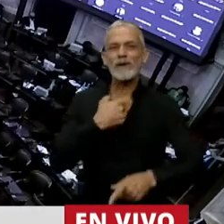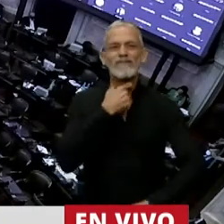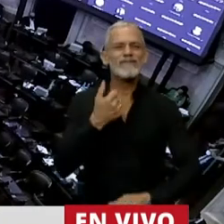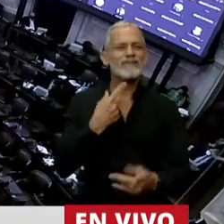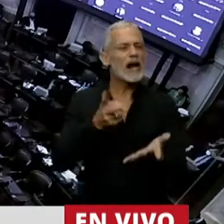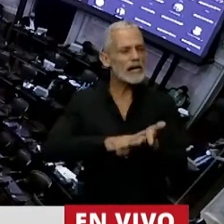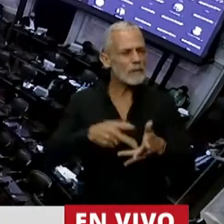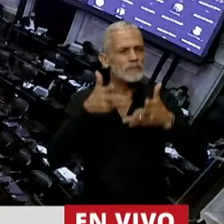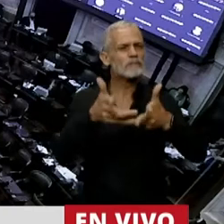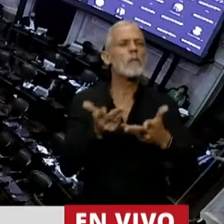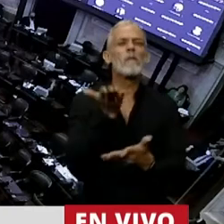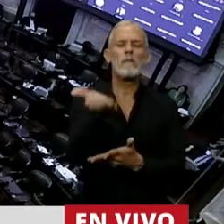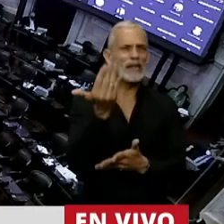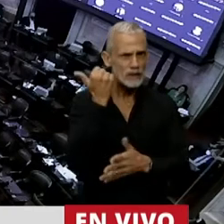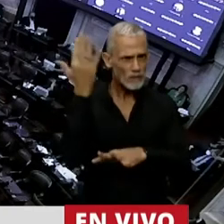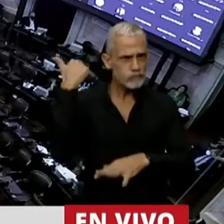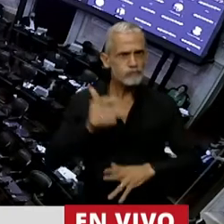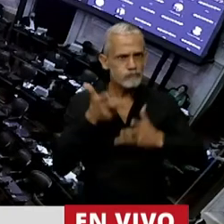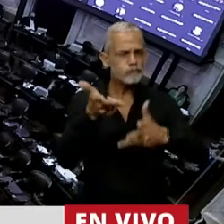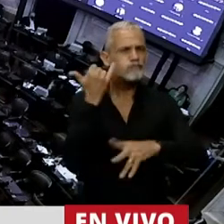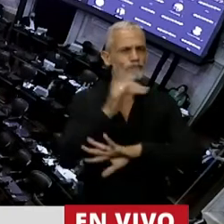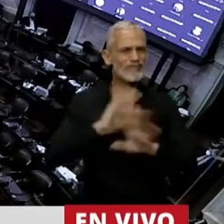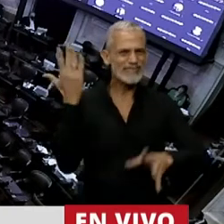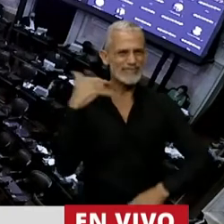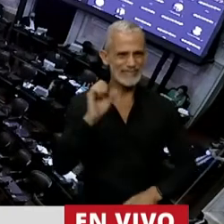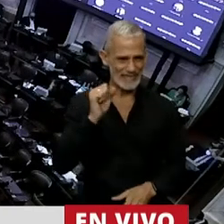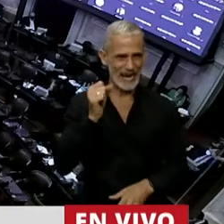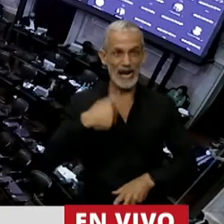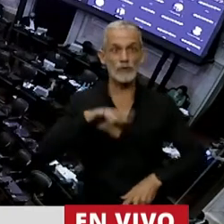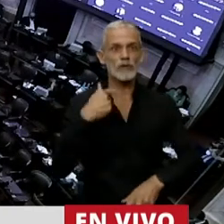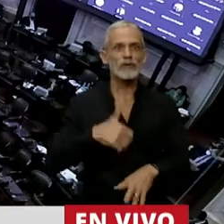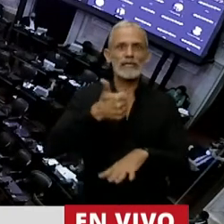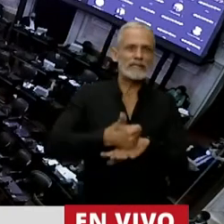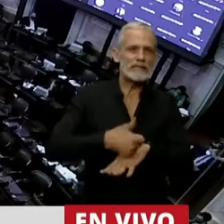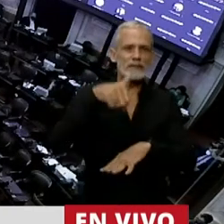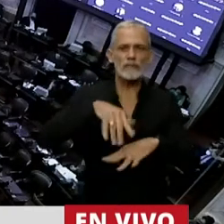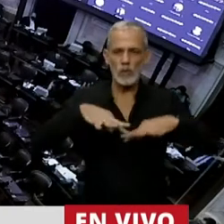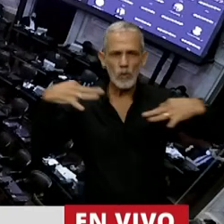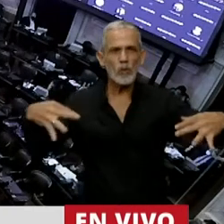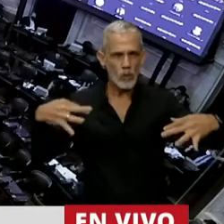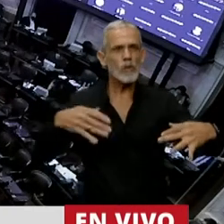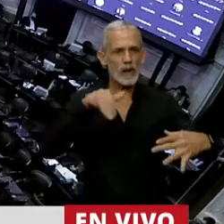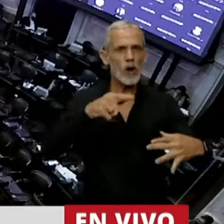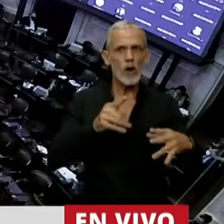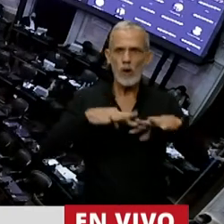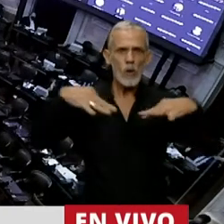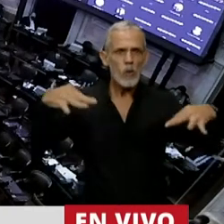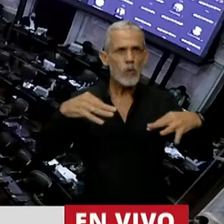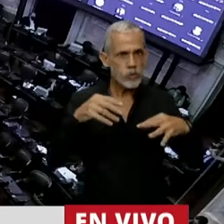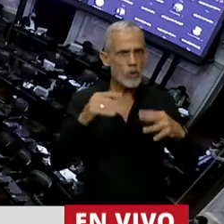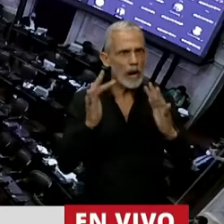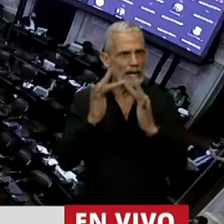quiero reiterar un pedido que ya expresé en esta Cámara, y es que estamos presentes en el recinto, pero estamos dando quórum a